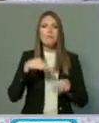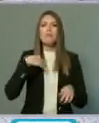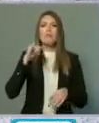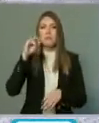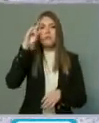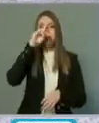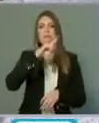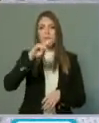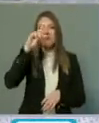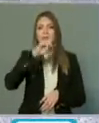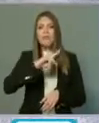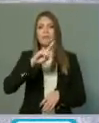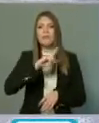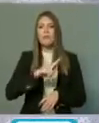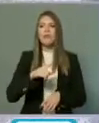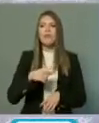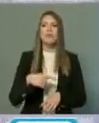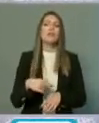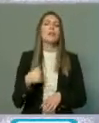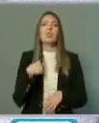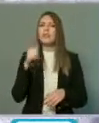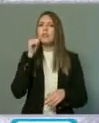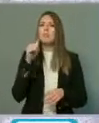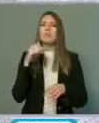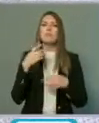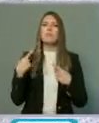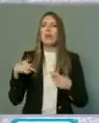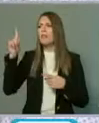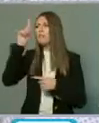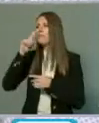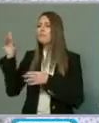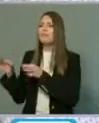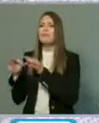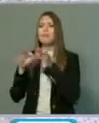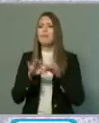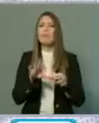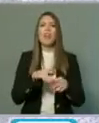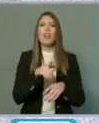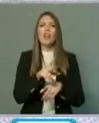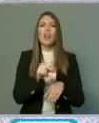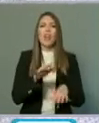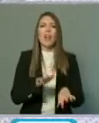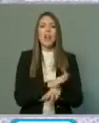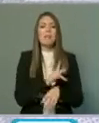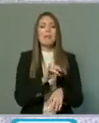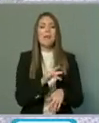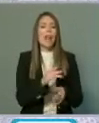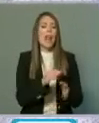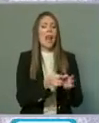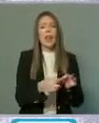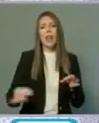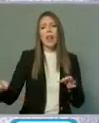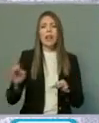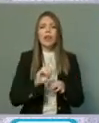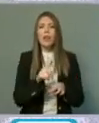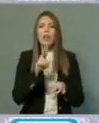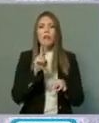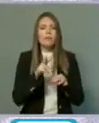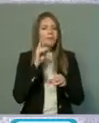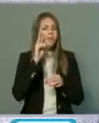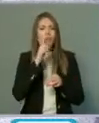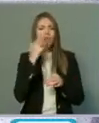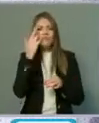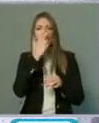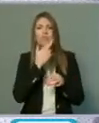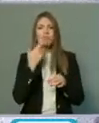recomiendo y lo he recomendado con mucha gente porque él no es cambiapilas. Él verdaderamente hace la chamba. Veo